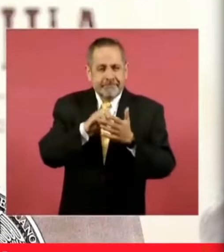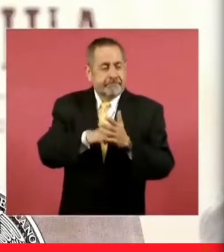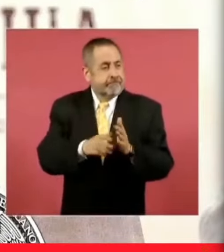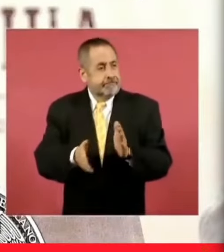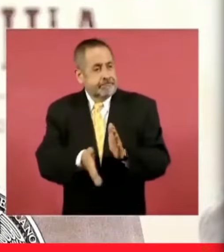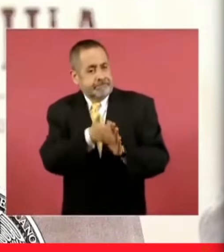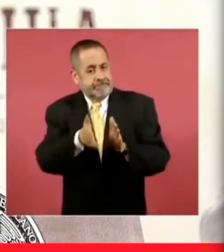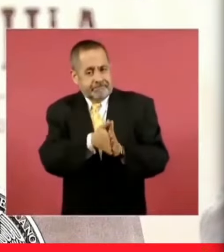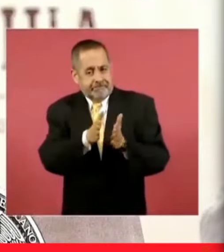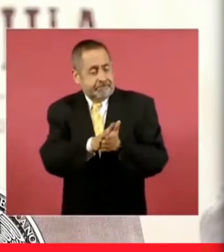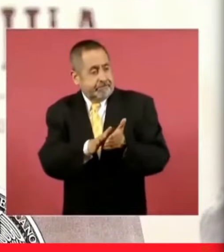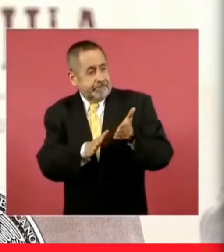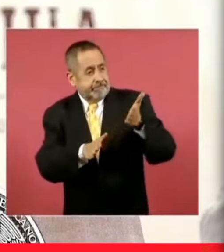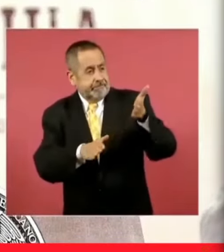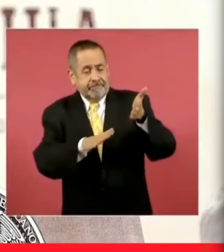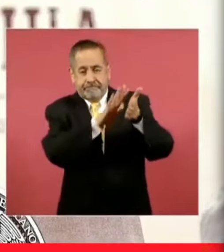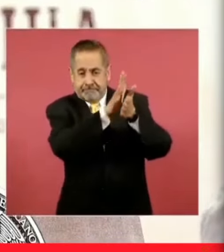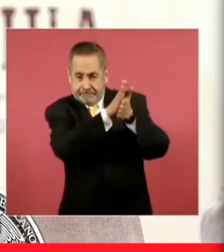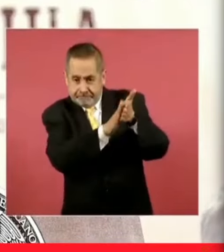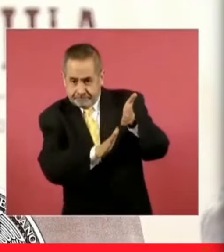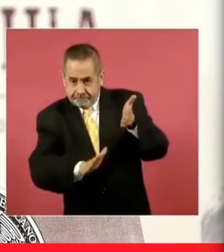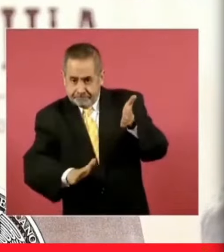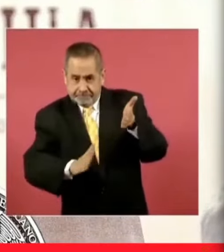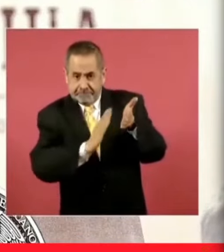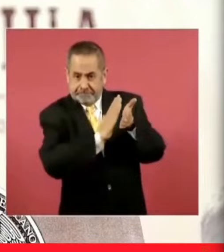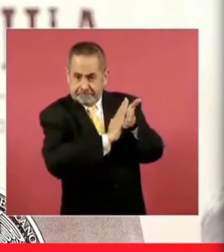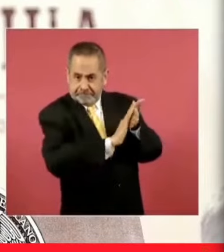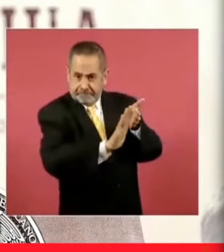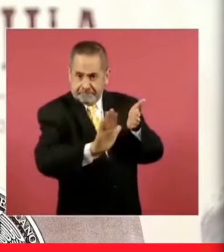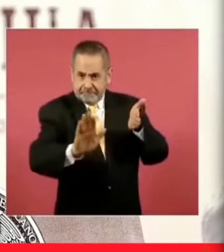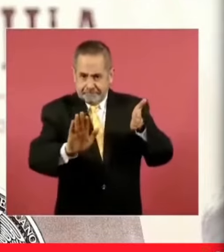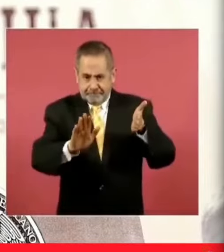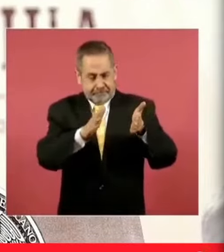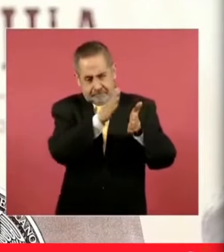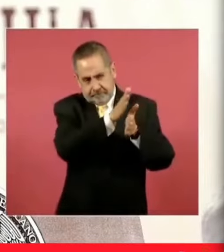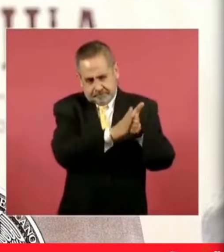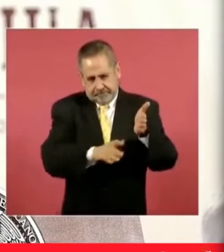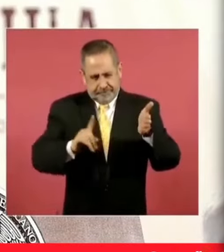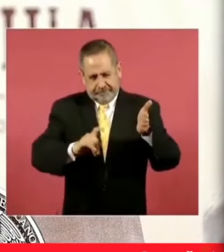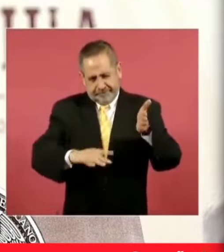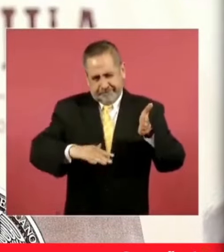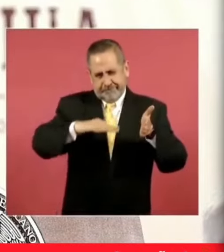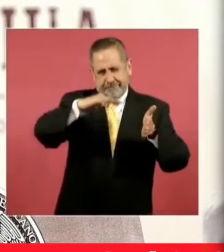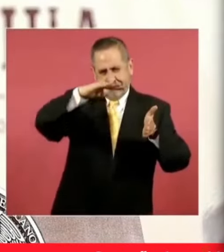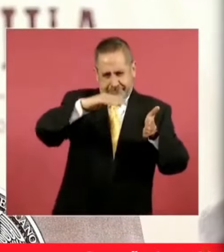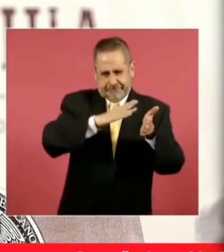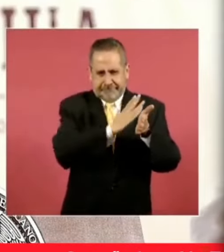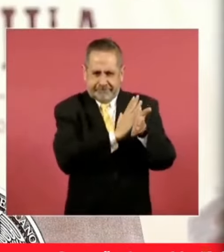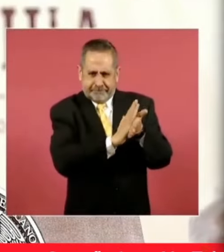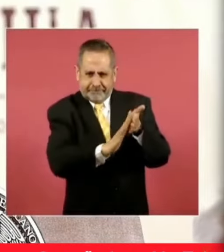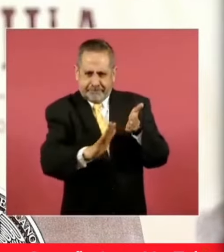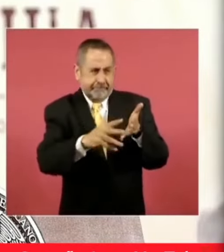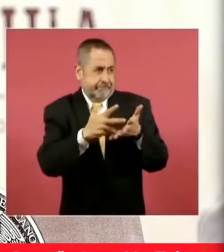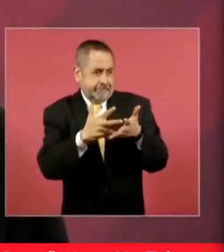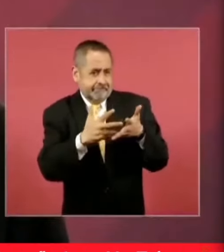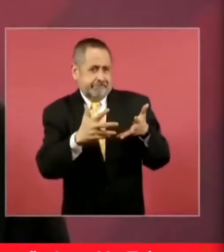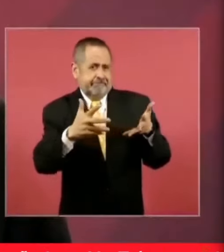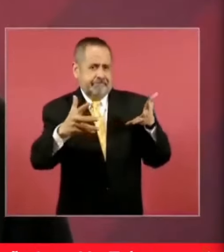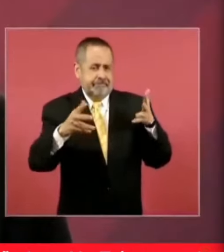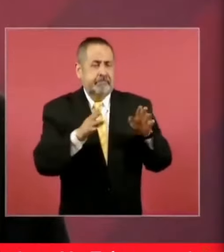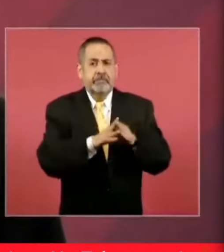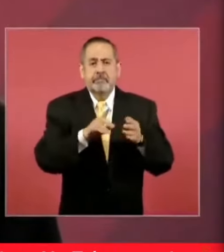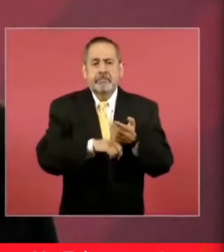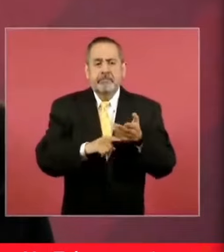y la cortina, que son los elementos más importantes en términos de volumen y que